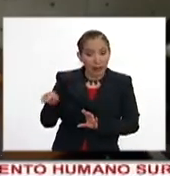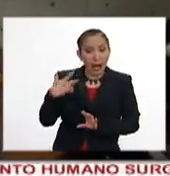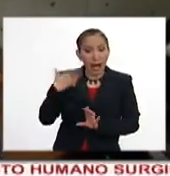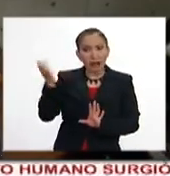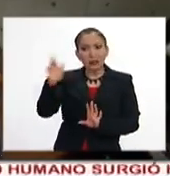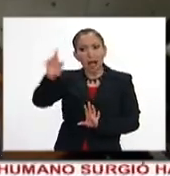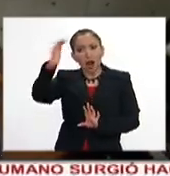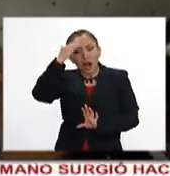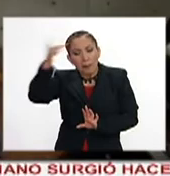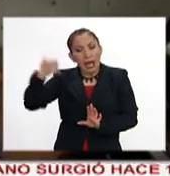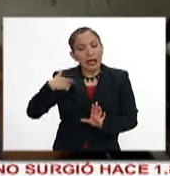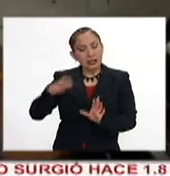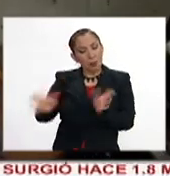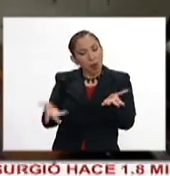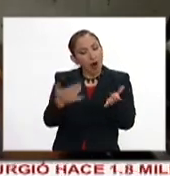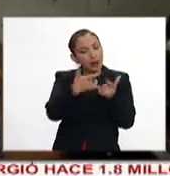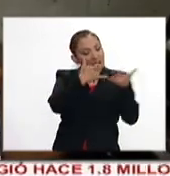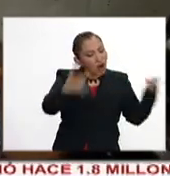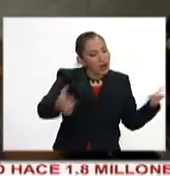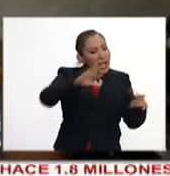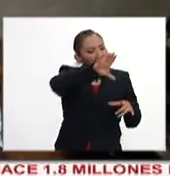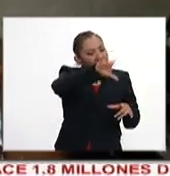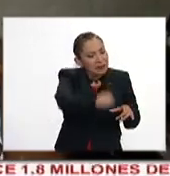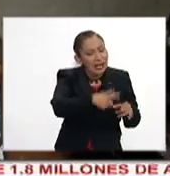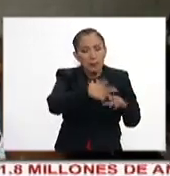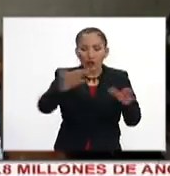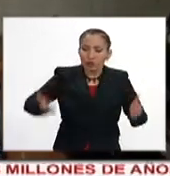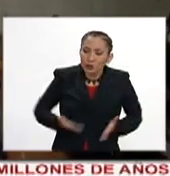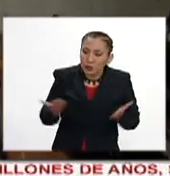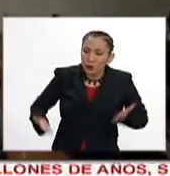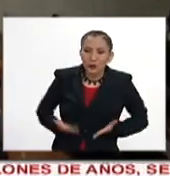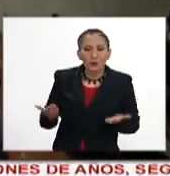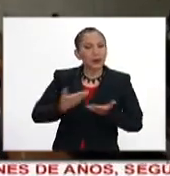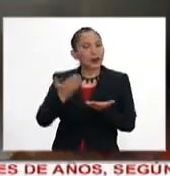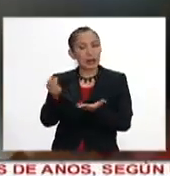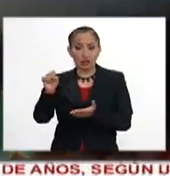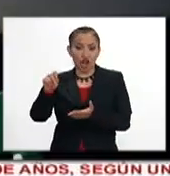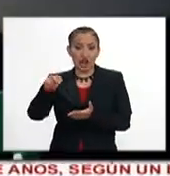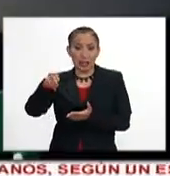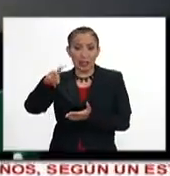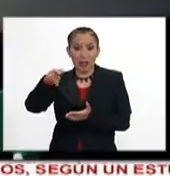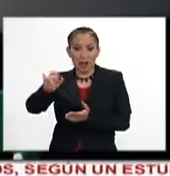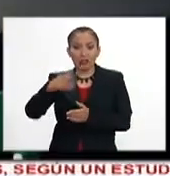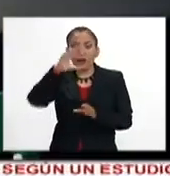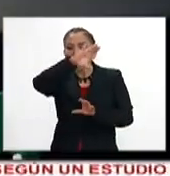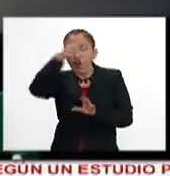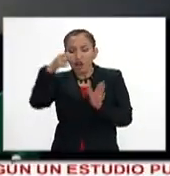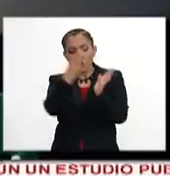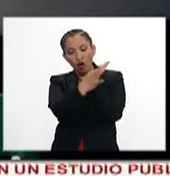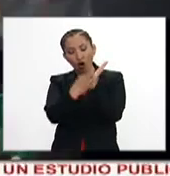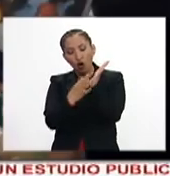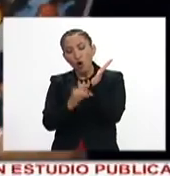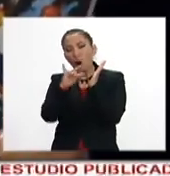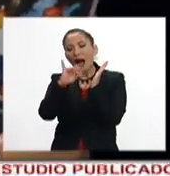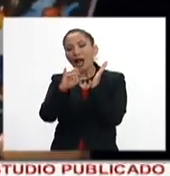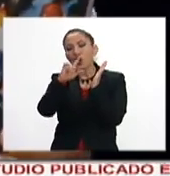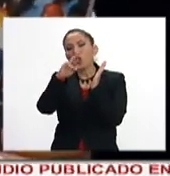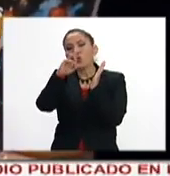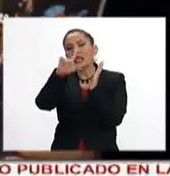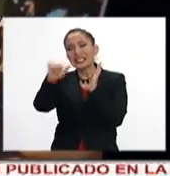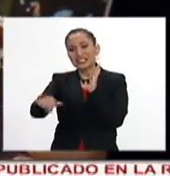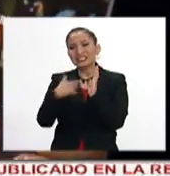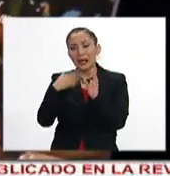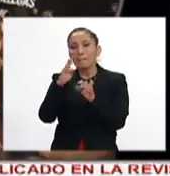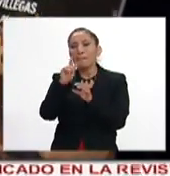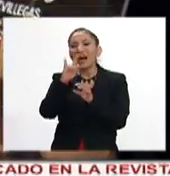el reconocimiento de nuestras raíces africanas son por la música tropical y son por los sonideros. Con fotografías de Juan Carlos Ruiz, el libro